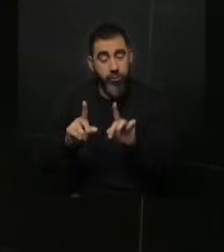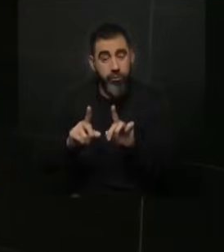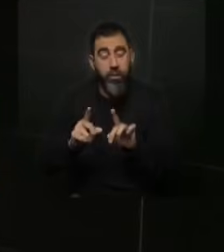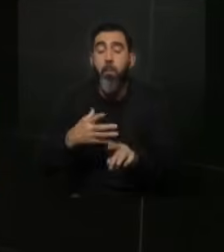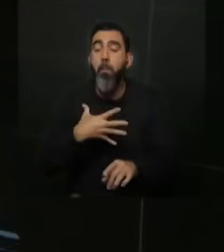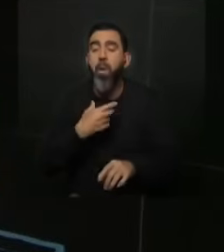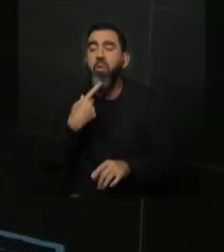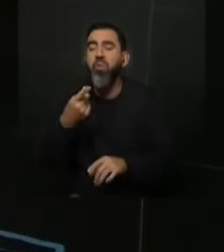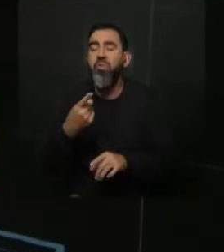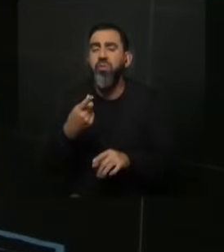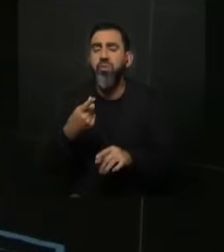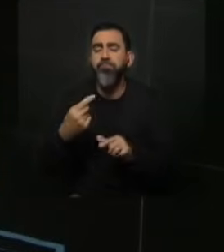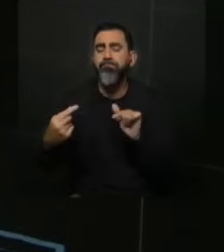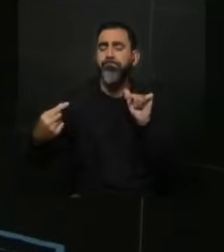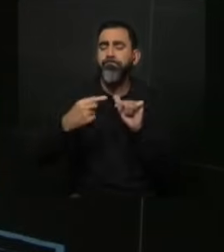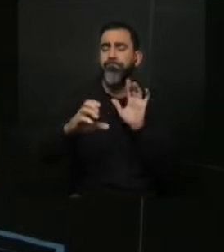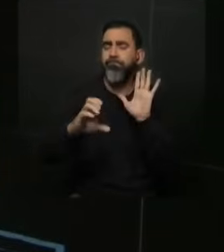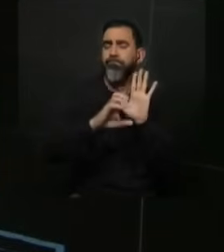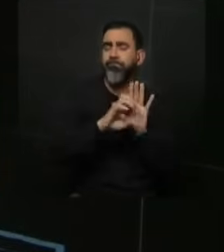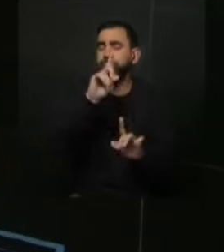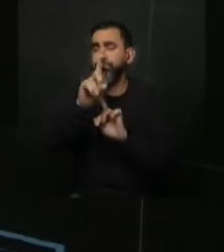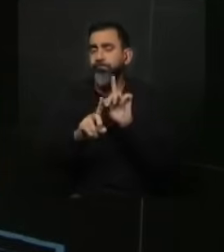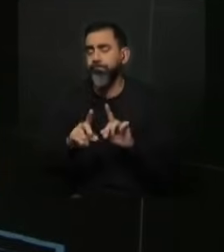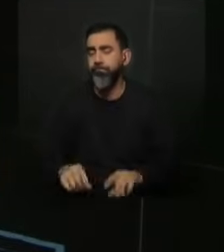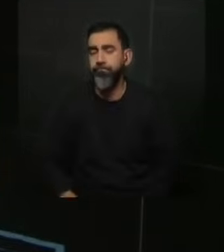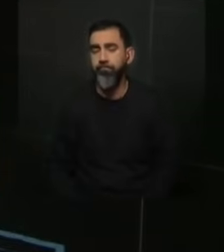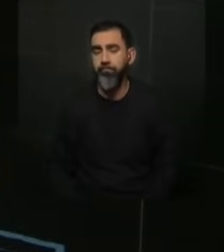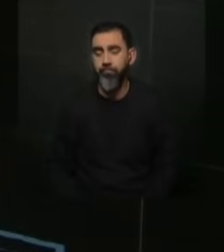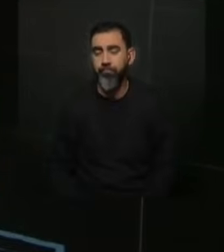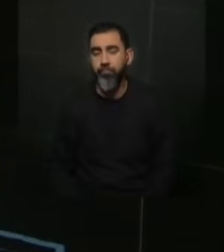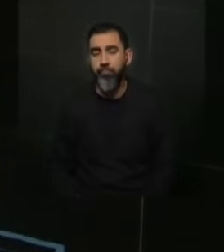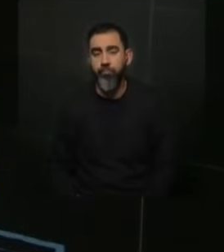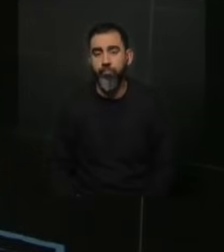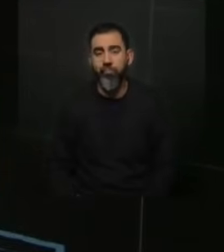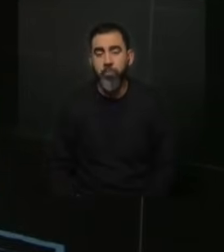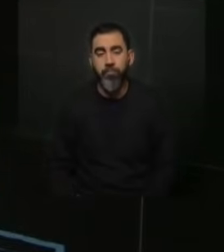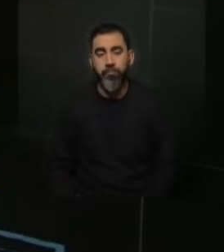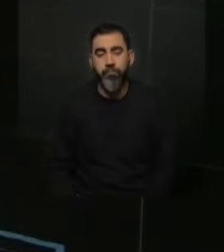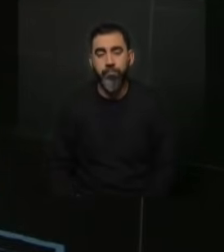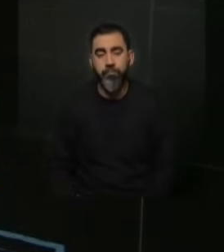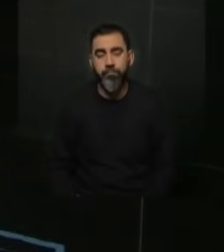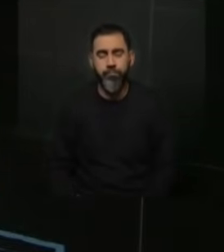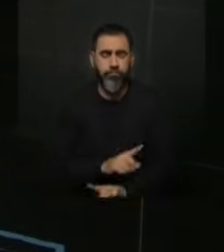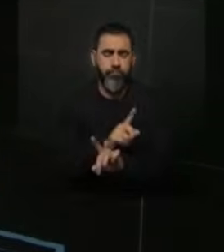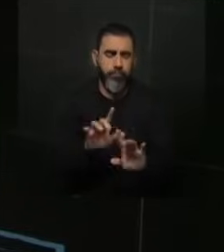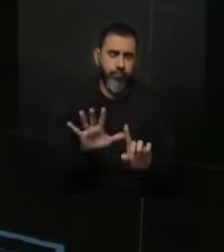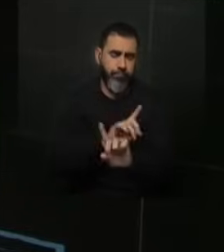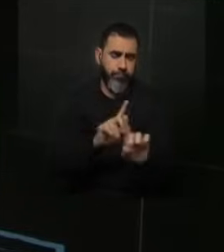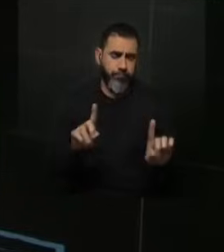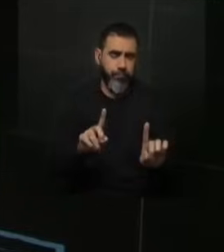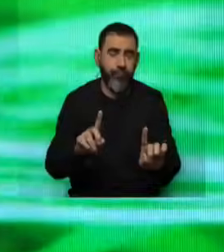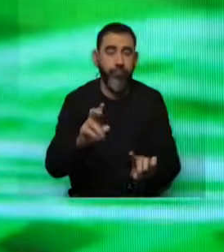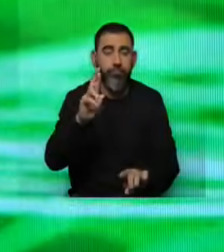Partido Nacional se dice que Hay ciertos vicios de inconstitucionalidad en lo que se está planteando ahora Bueno en realidad eso no es así porque Juan Martín